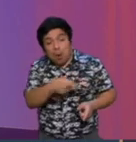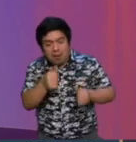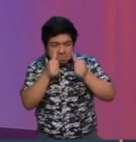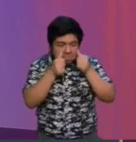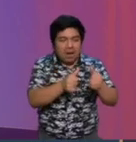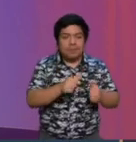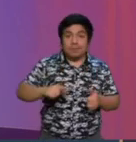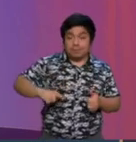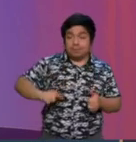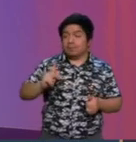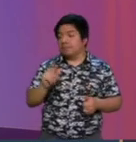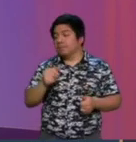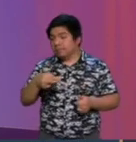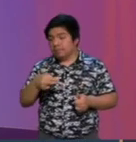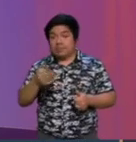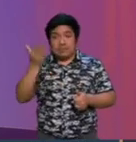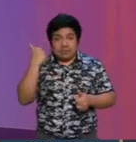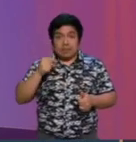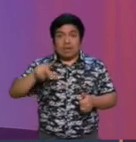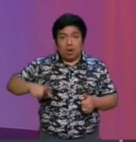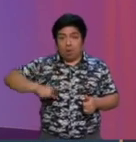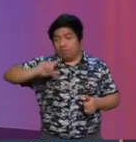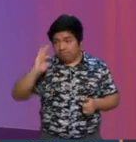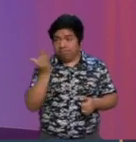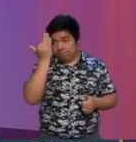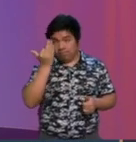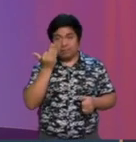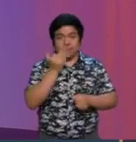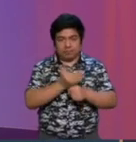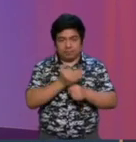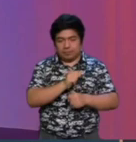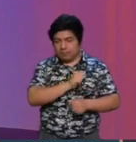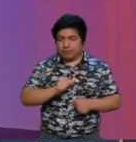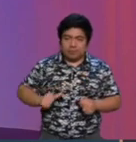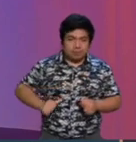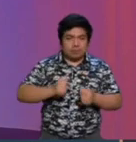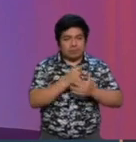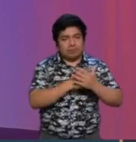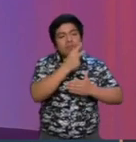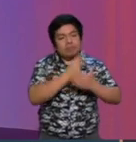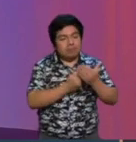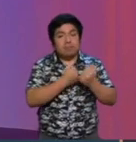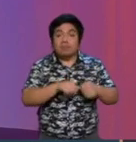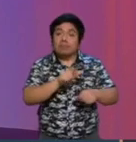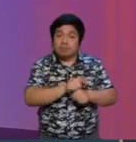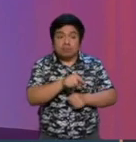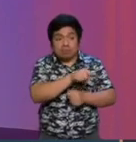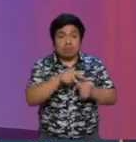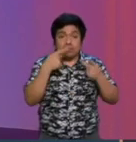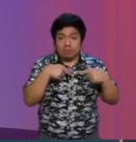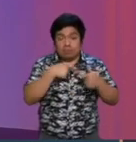del PAN, cuando tuvimos la oportunidad de ser gobierno federal y particularmente ahorita en las alcaldías, tenemos programas sociales que ayudamos